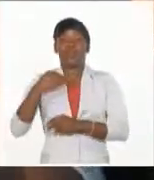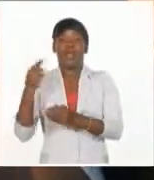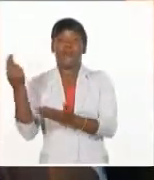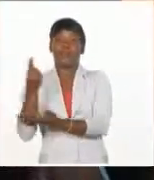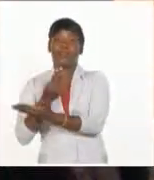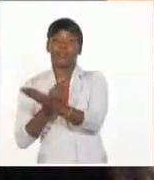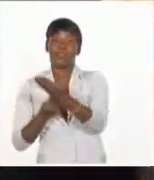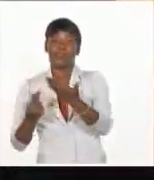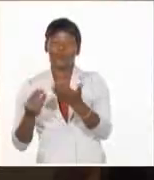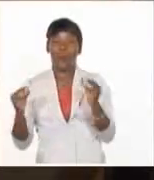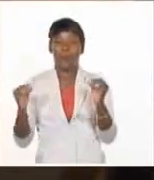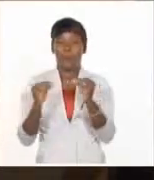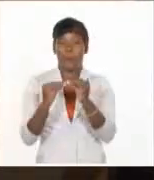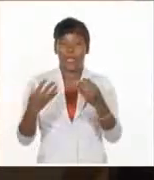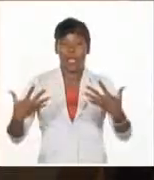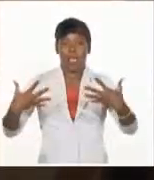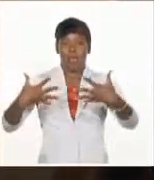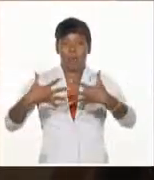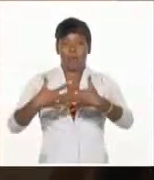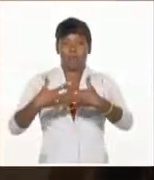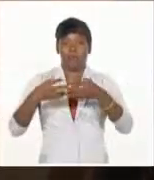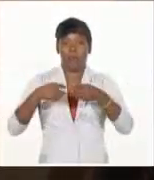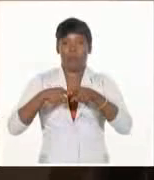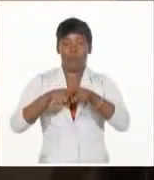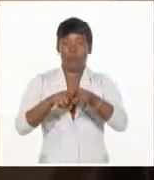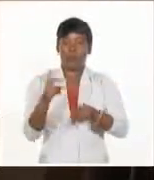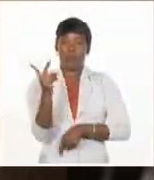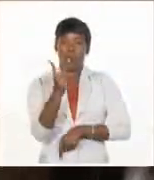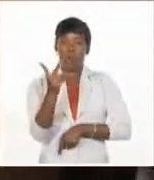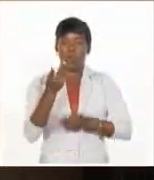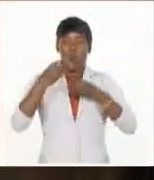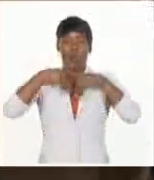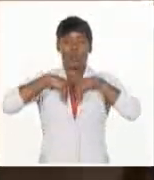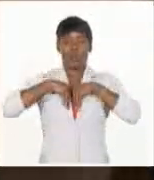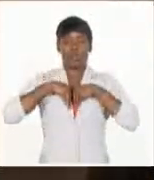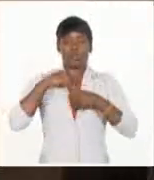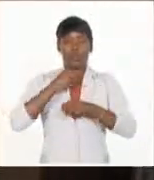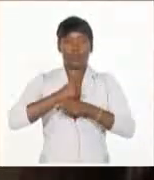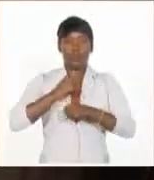y devuelve su belleza. Gisela García Rivero, Canal Cubano de Noticias.